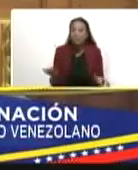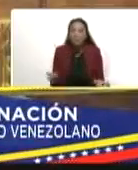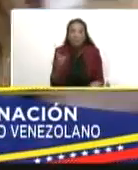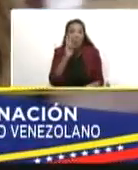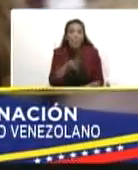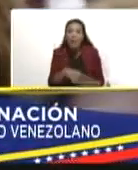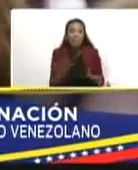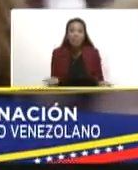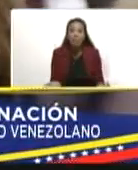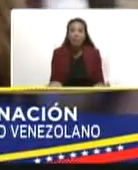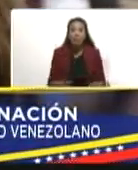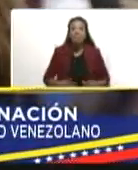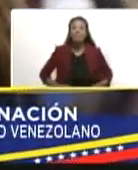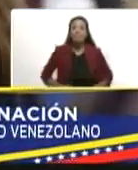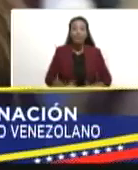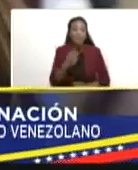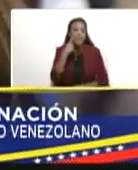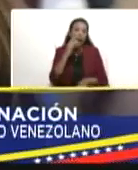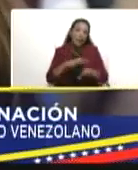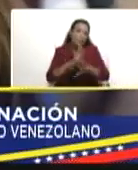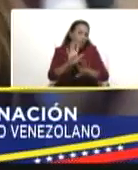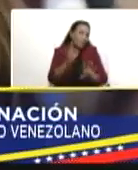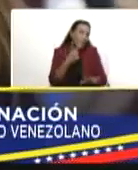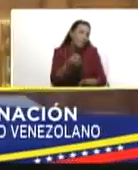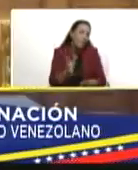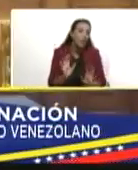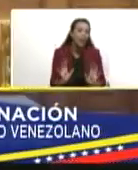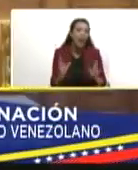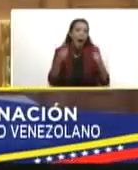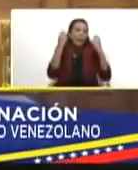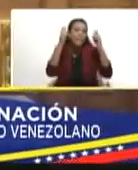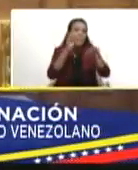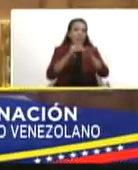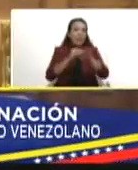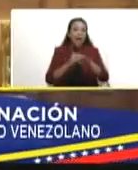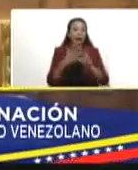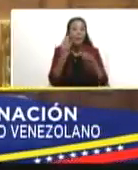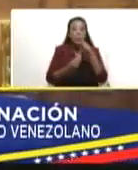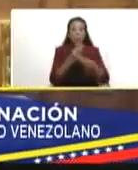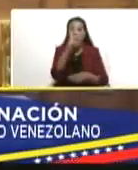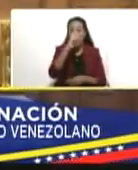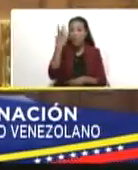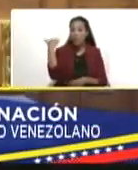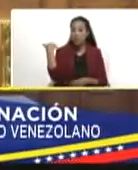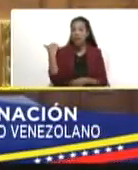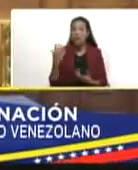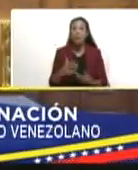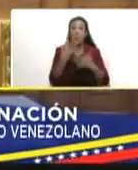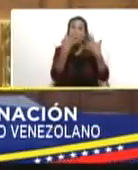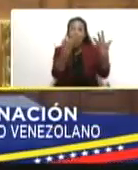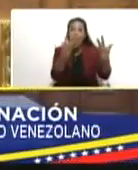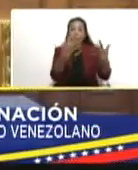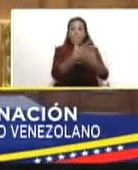nadie valga el comentario fueron aplicados el año pasado